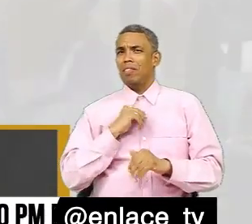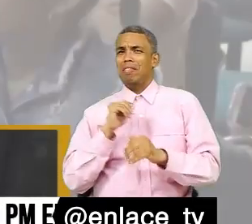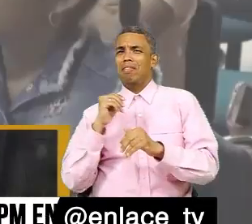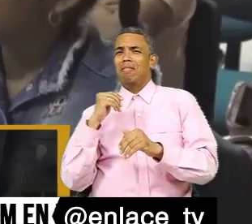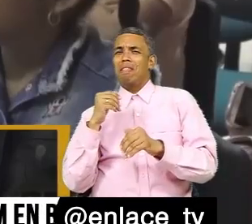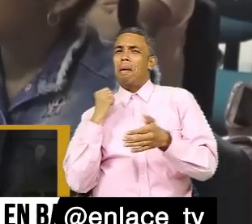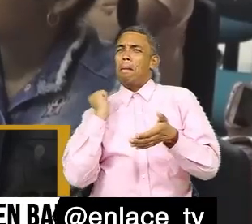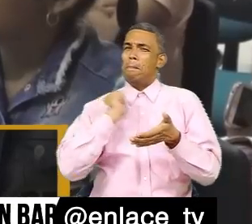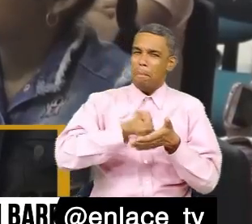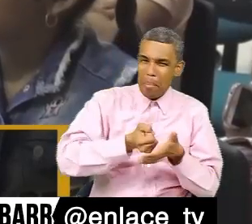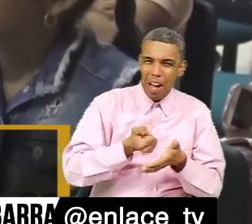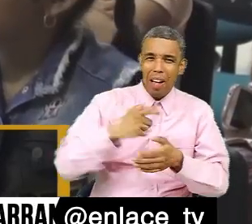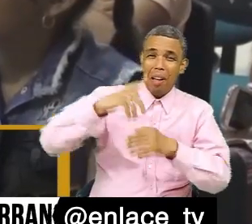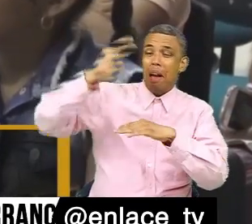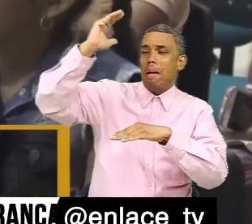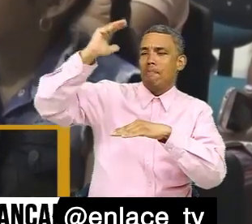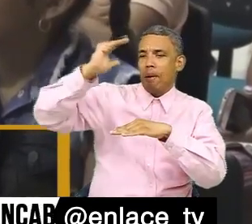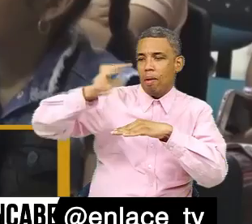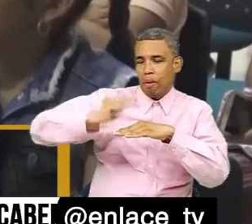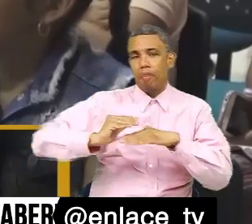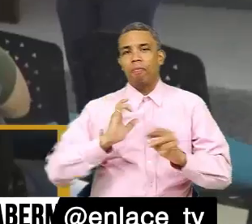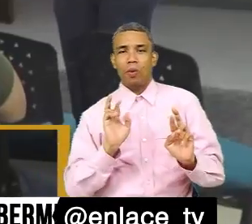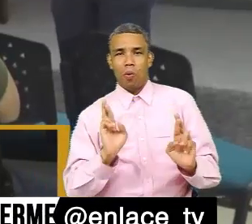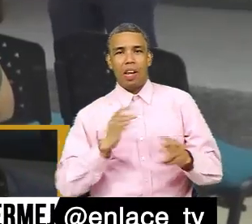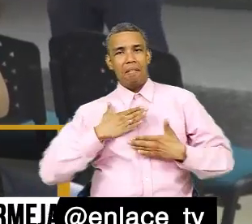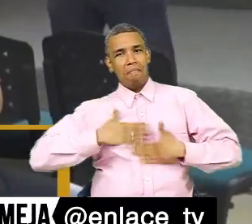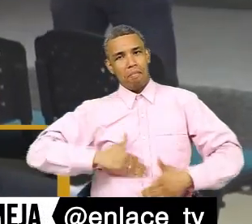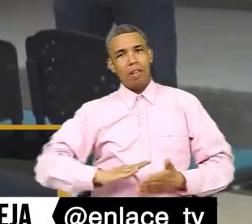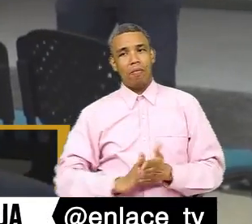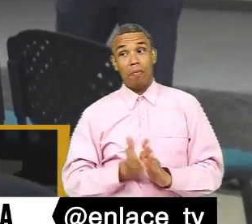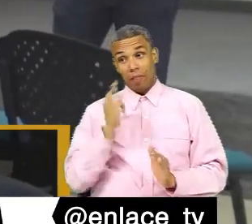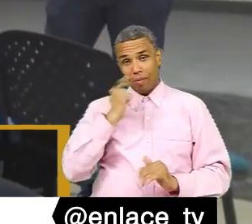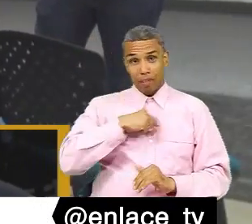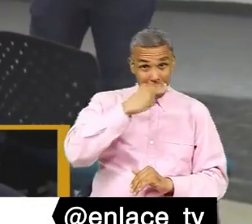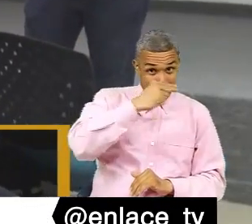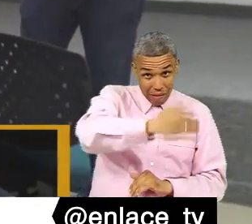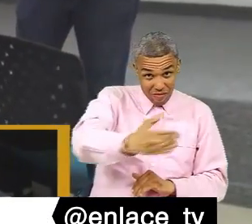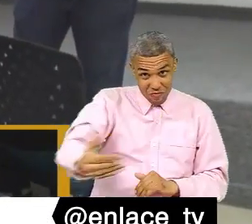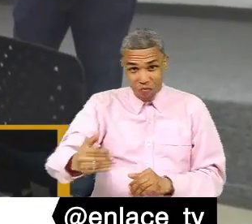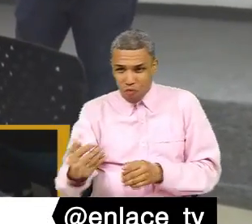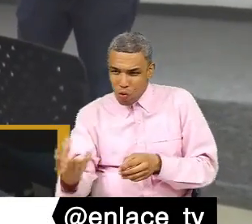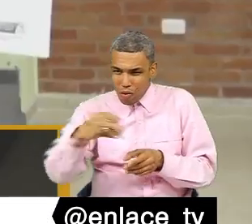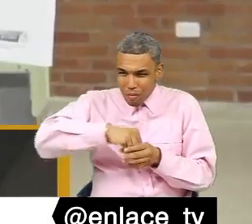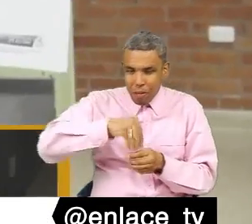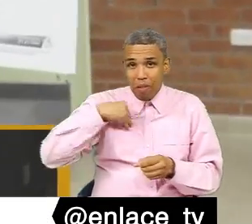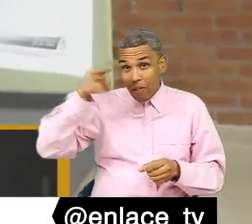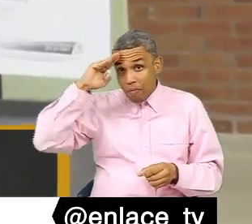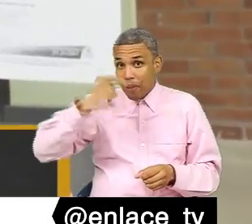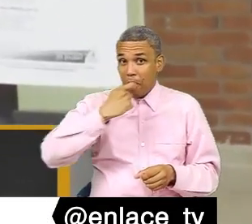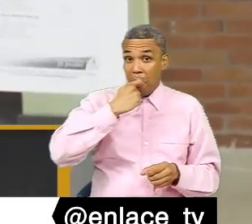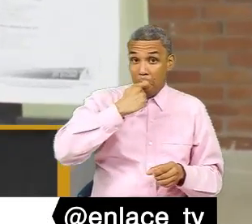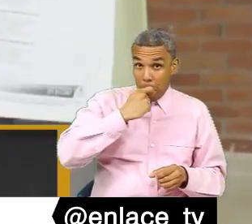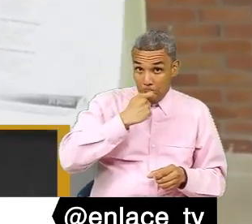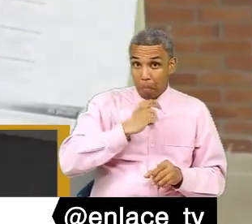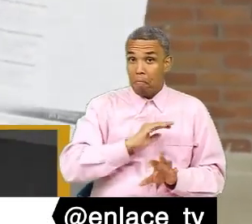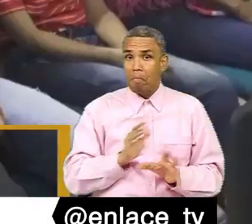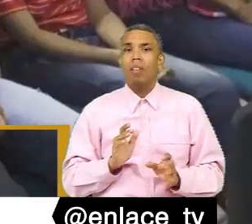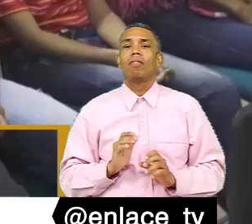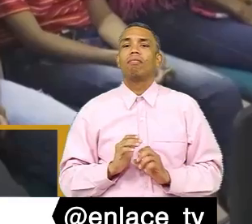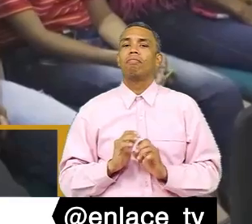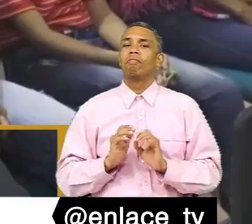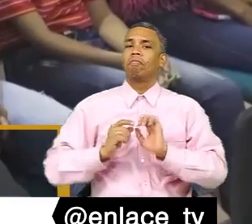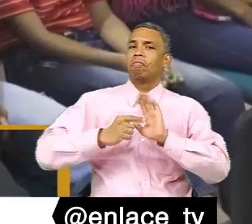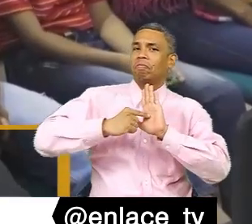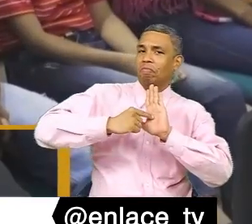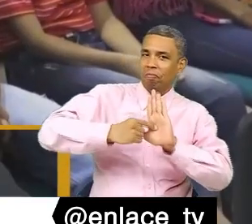accidentes. El programa social Patrulleritos Infantiles, adelantado desde la Inspección de Tránsito y Transporte, fue presentado oficialmente ante los padres de 30